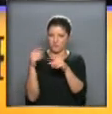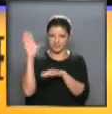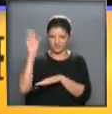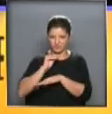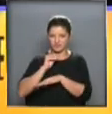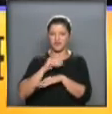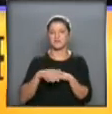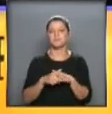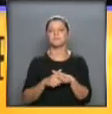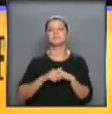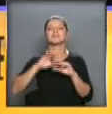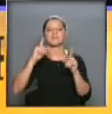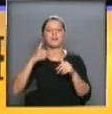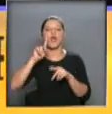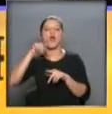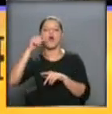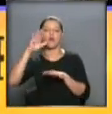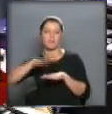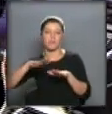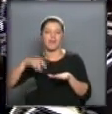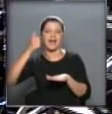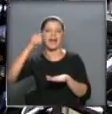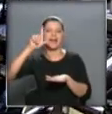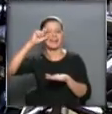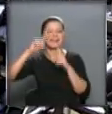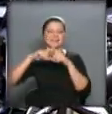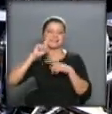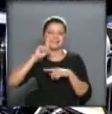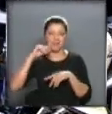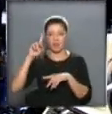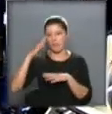Chicos, está Alexis también que nos va a contar un poco, así que desde acá volvemos cuando quieras. Vayan, un perfecto, beso. Perfecto, beso para vos.